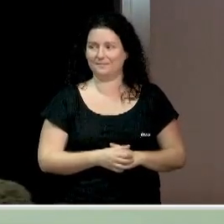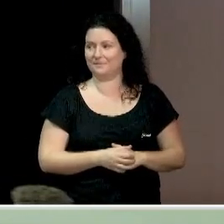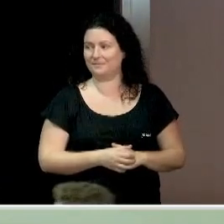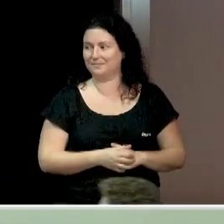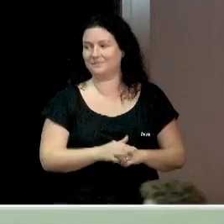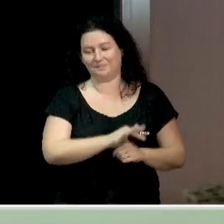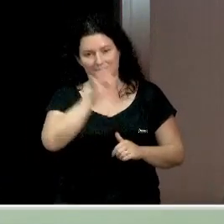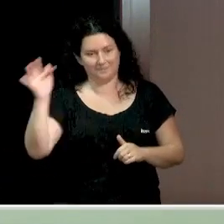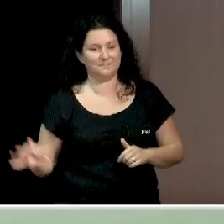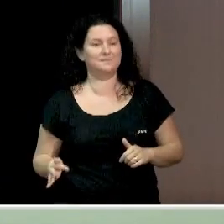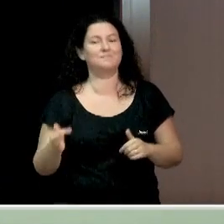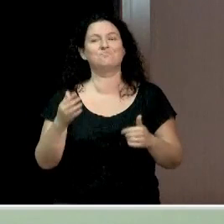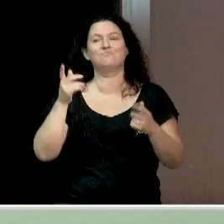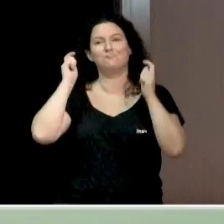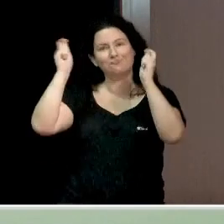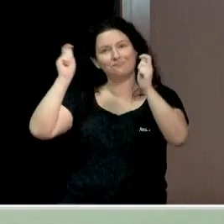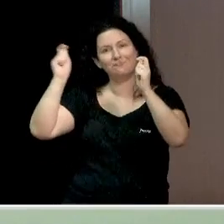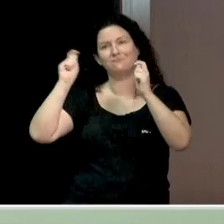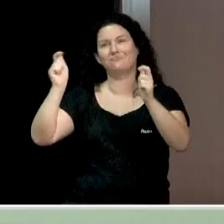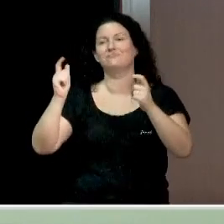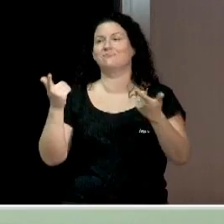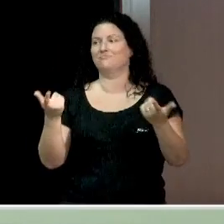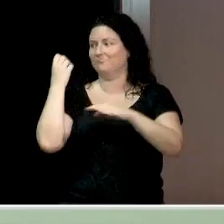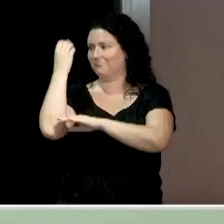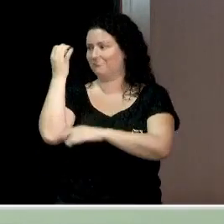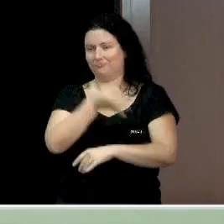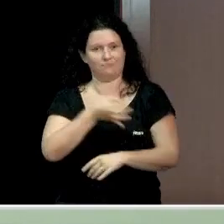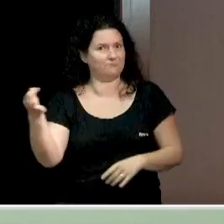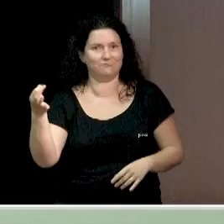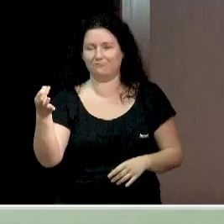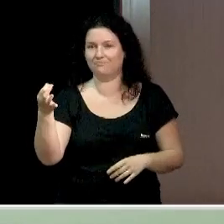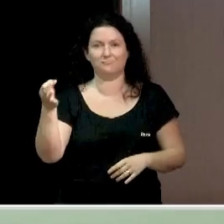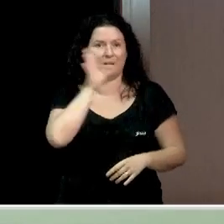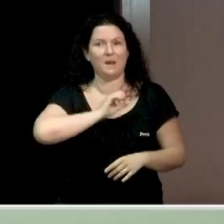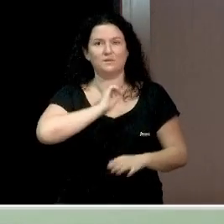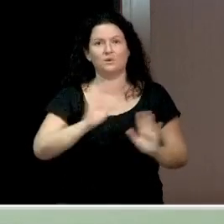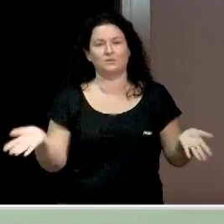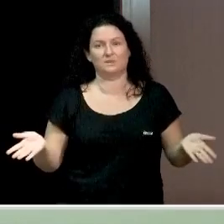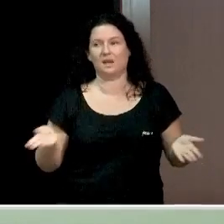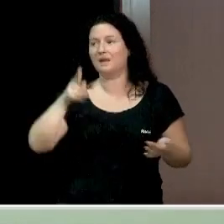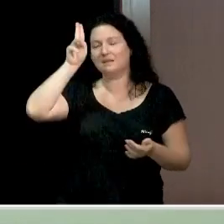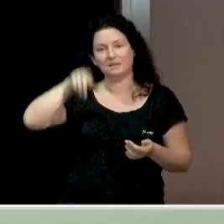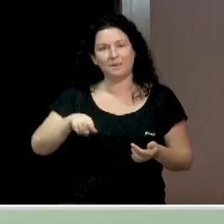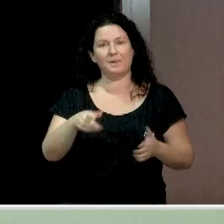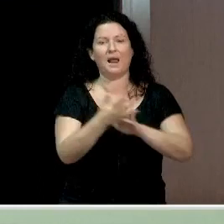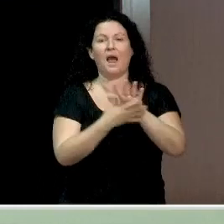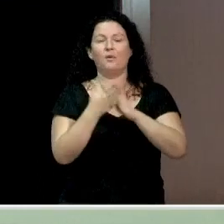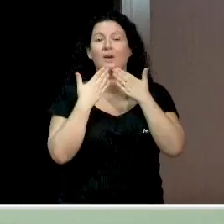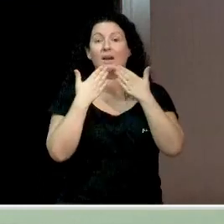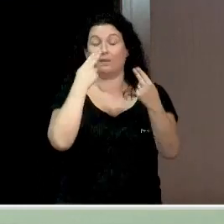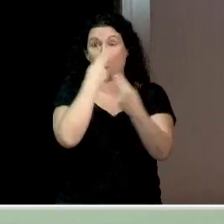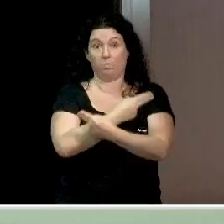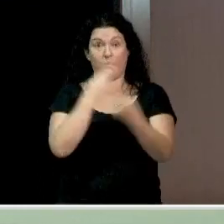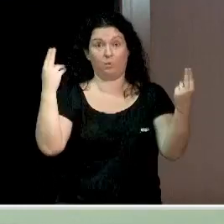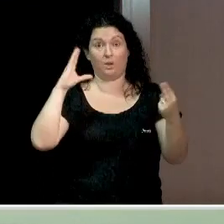Buenas, felicitarte, Amparo, por la excelente ponencia que has hecho. Y, desde luego, pues también quiero agradecer públicamente a